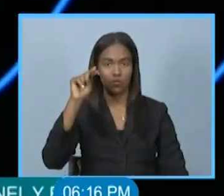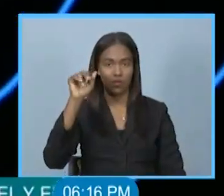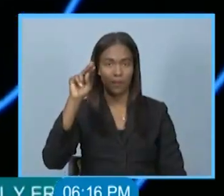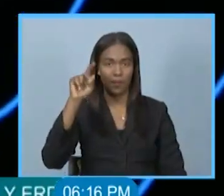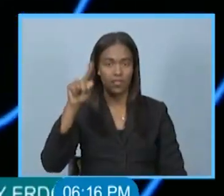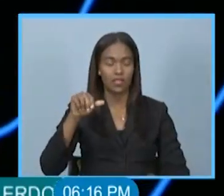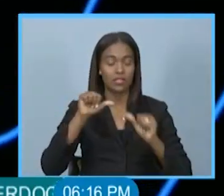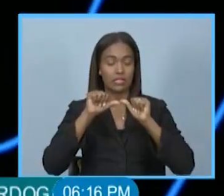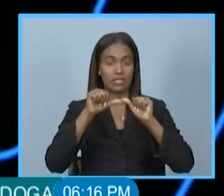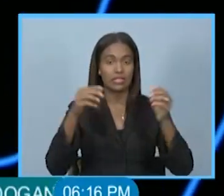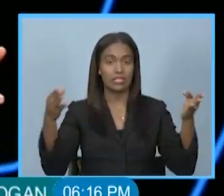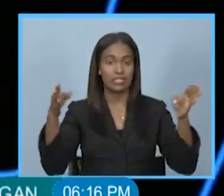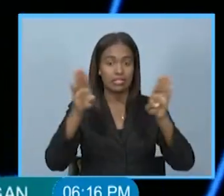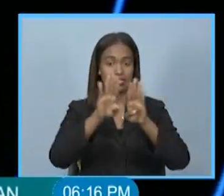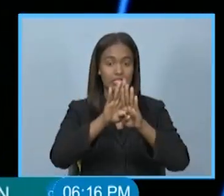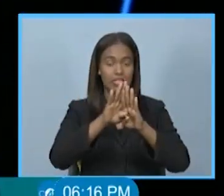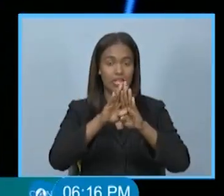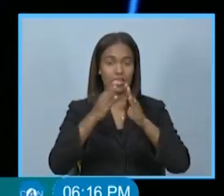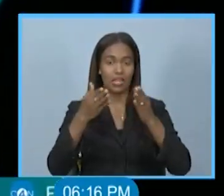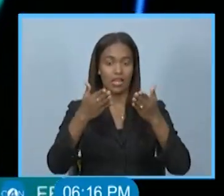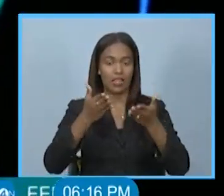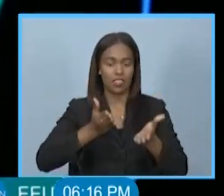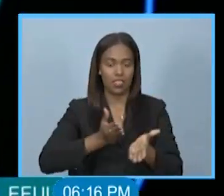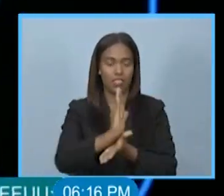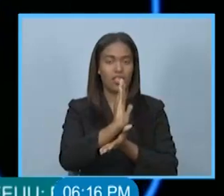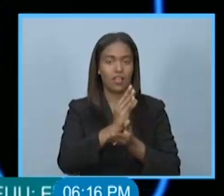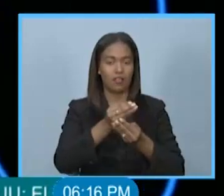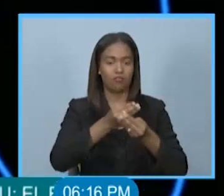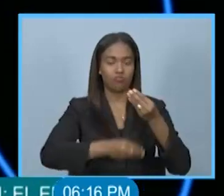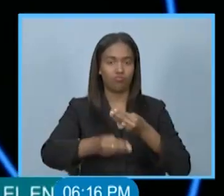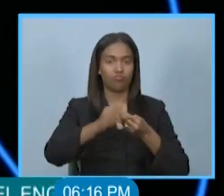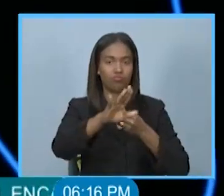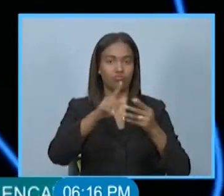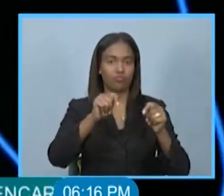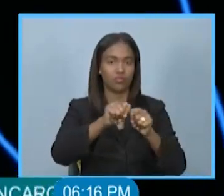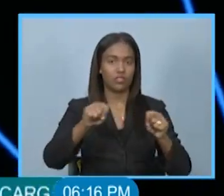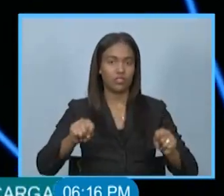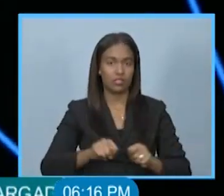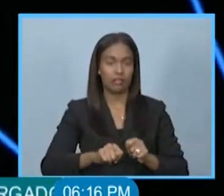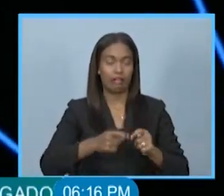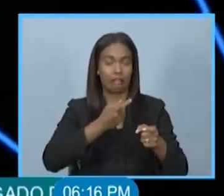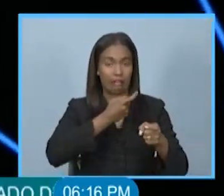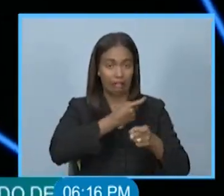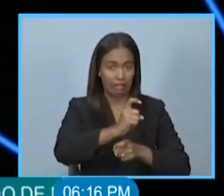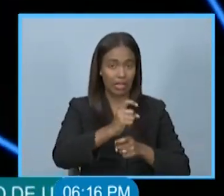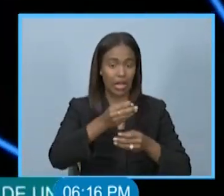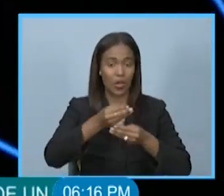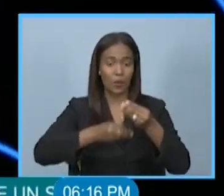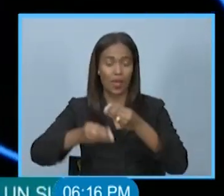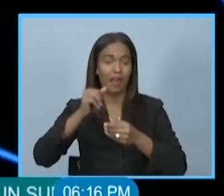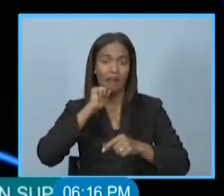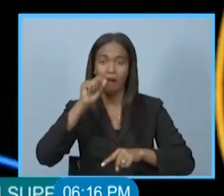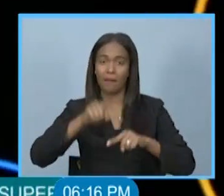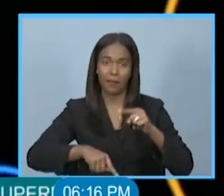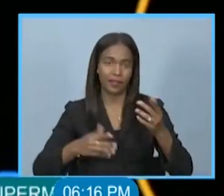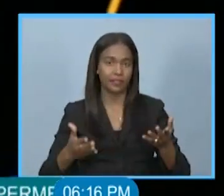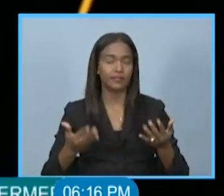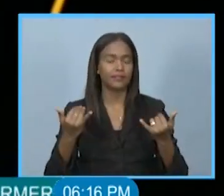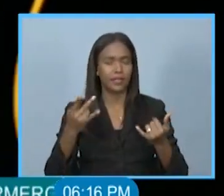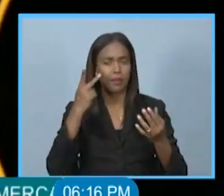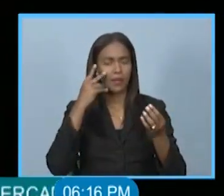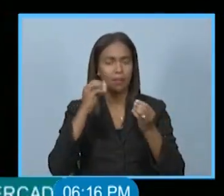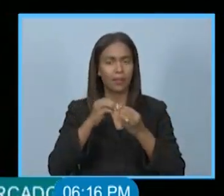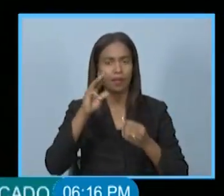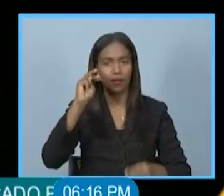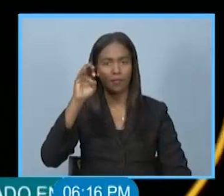mantienen cerrada la puerta del puente internacional en su territorio perjudicando el comercio en la zona Melvin